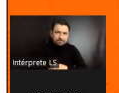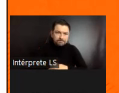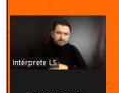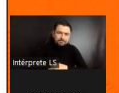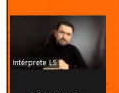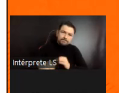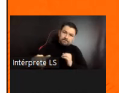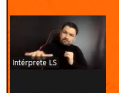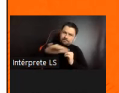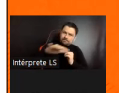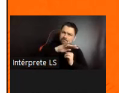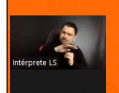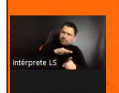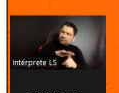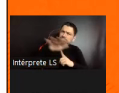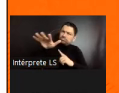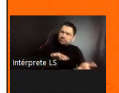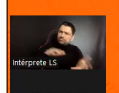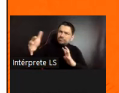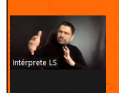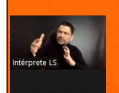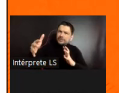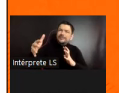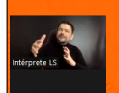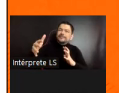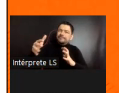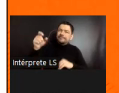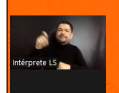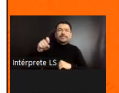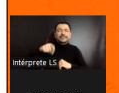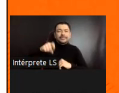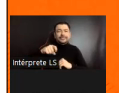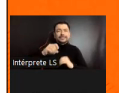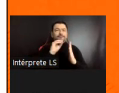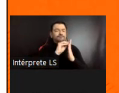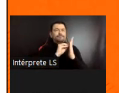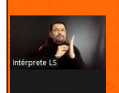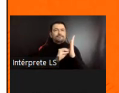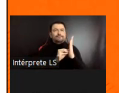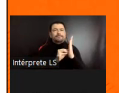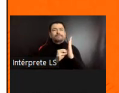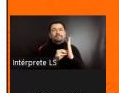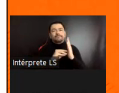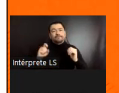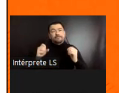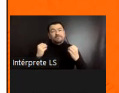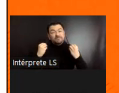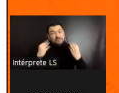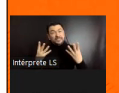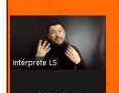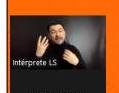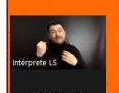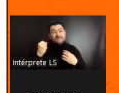programas establecidos que en muchos países no están funcionando en completa capacidad, programas que todavía no están